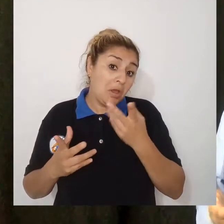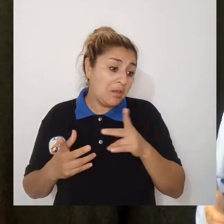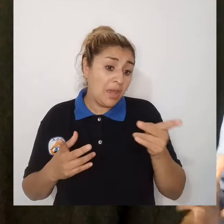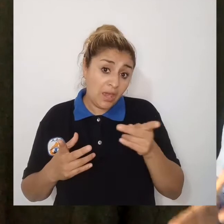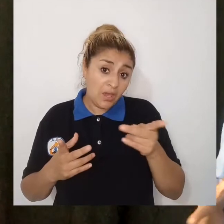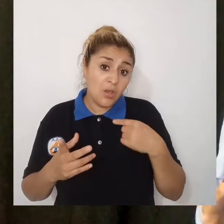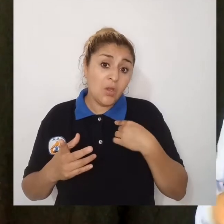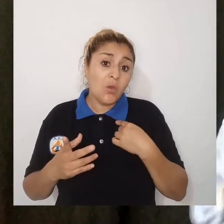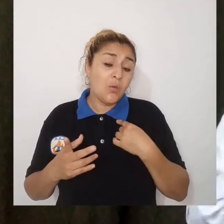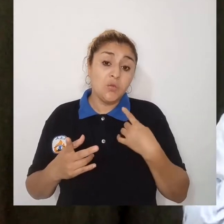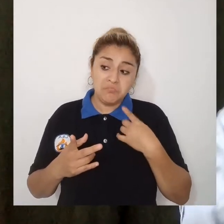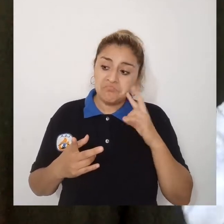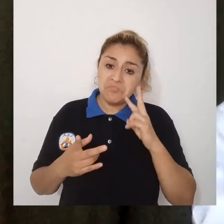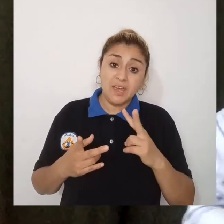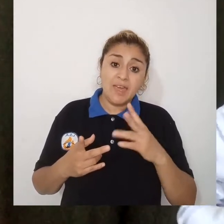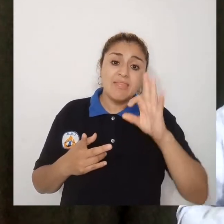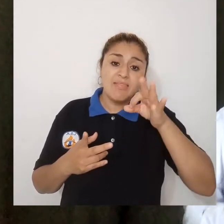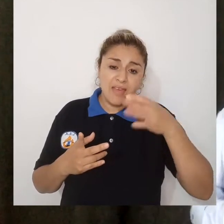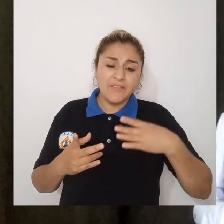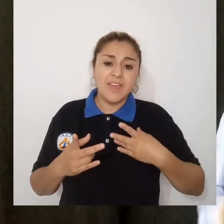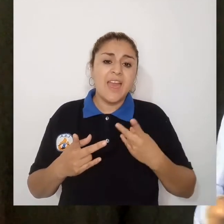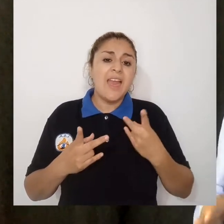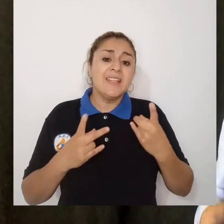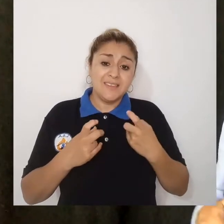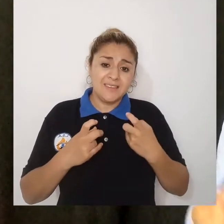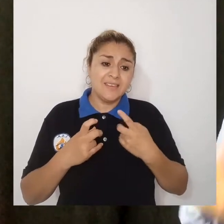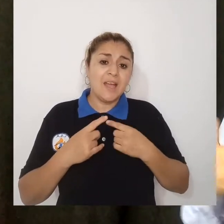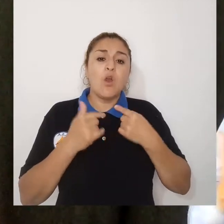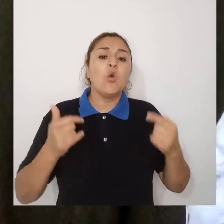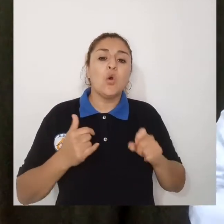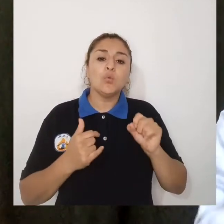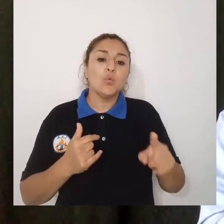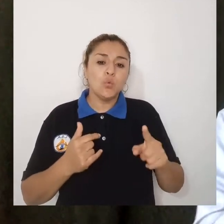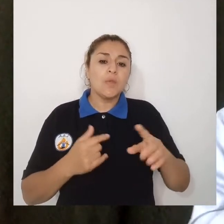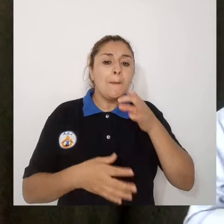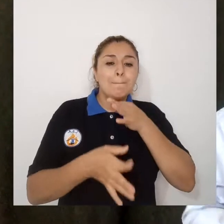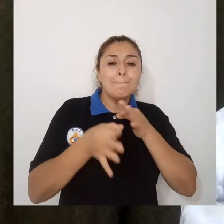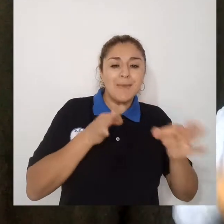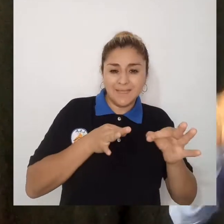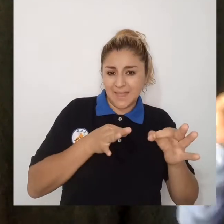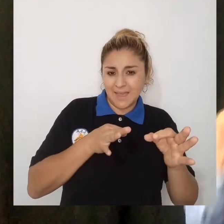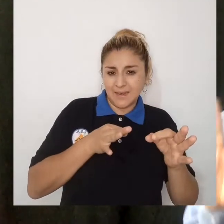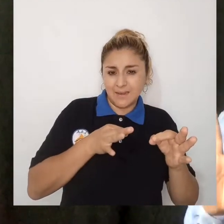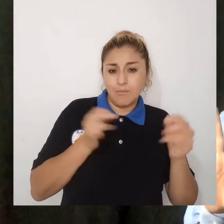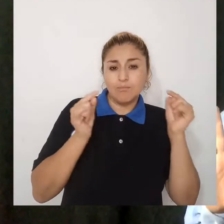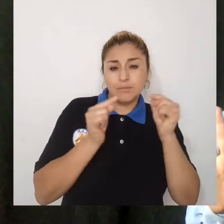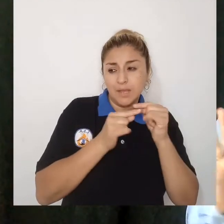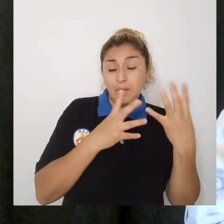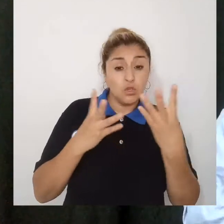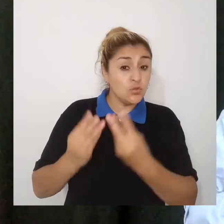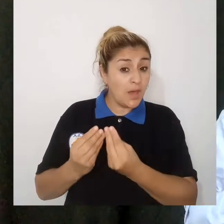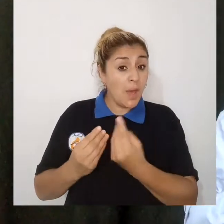para compartir con aquellos que no la pasaban también o mejor dicho estaban peor que los demás pero ojo